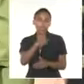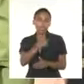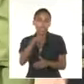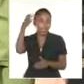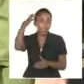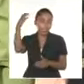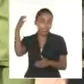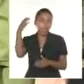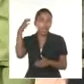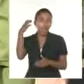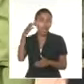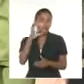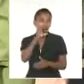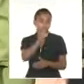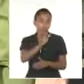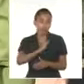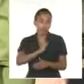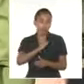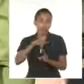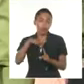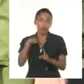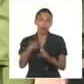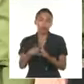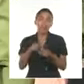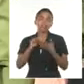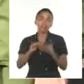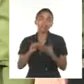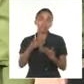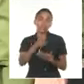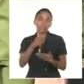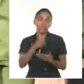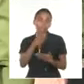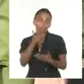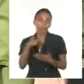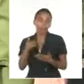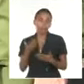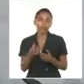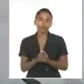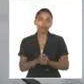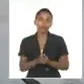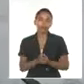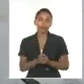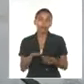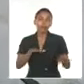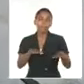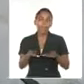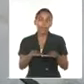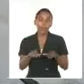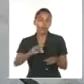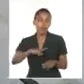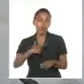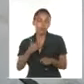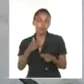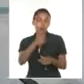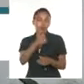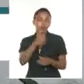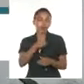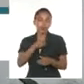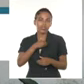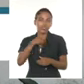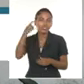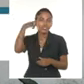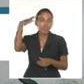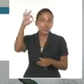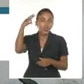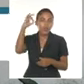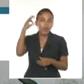la debida discreción en los asuntos del servicio militar. Prepararme militar, política, cultural, física y psicológicamente con dedicación